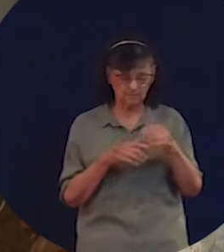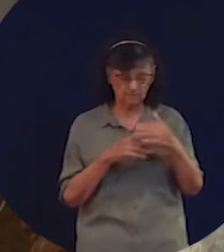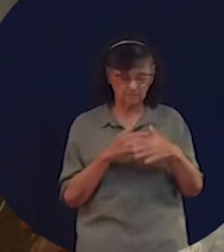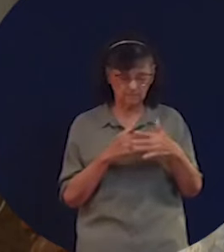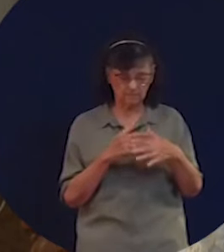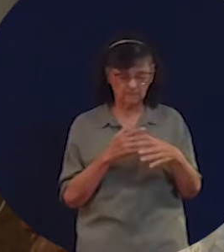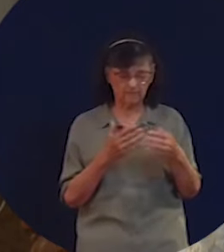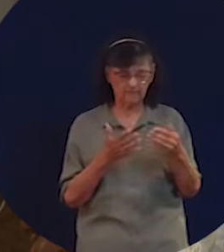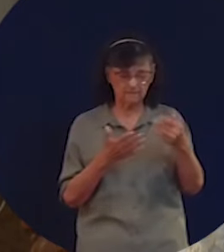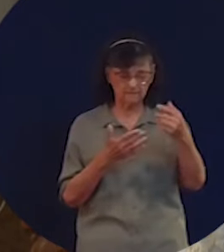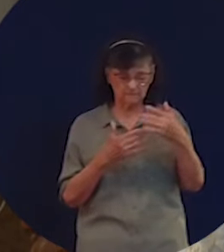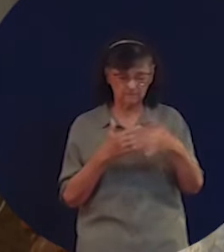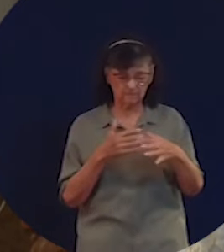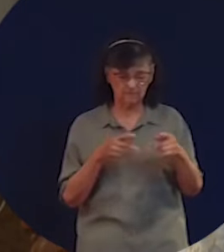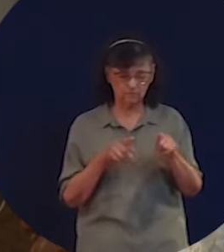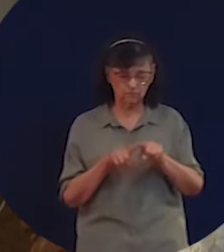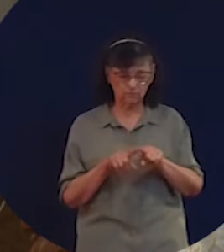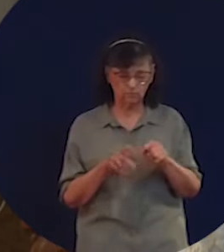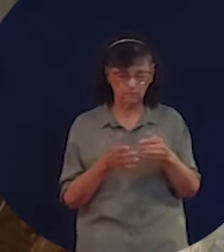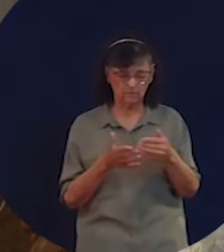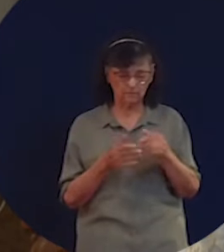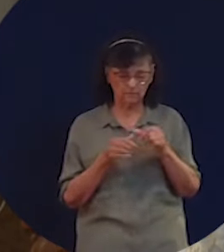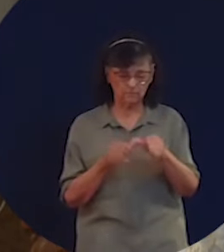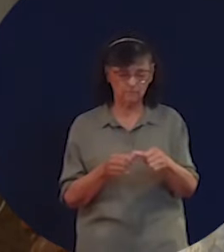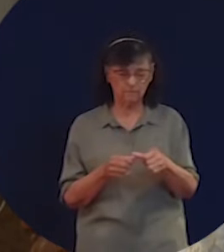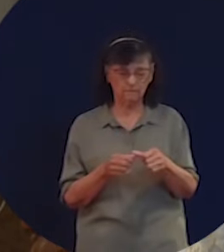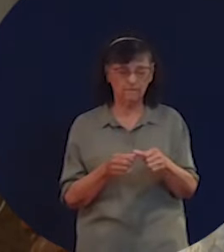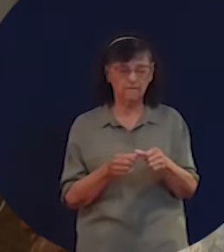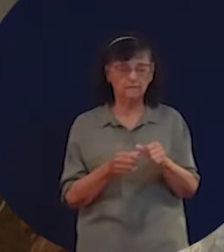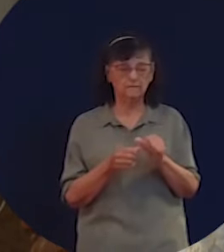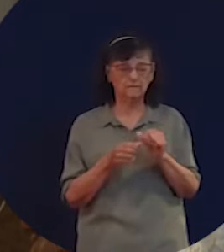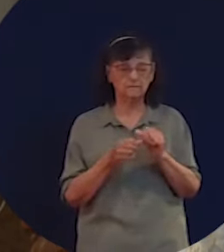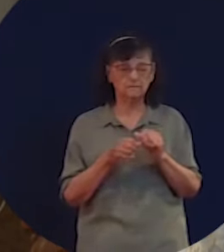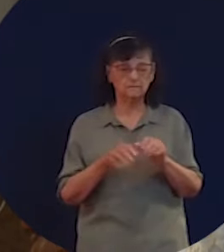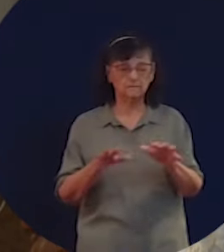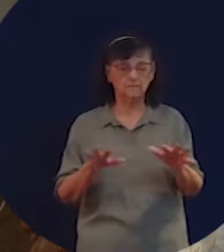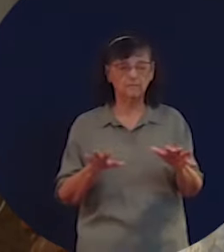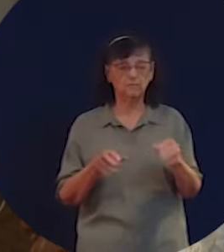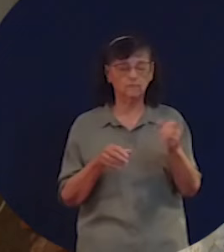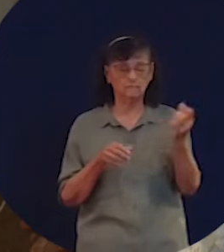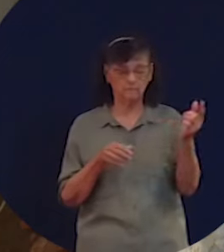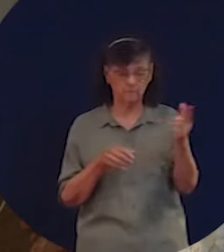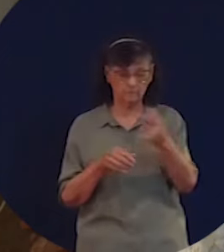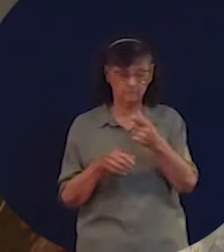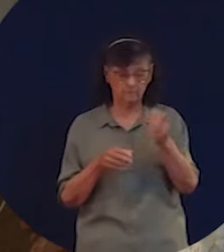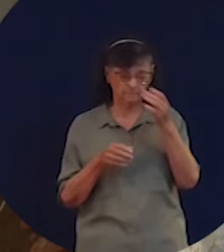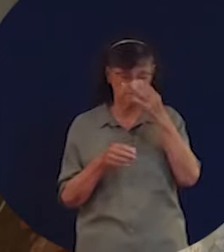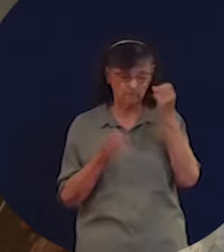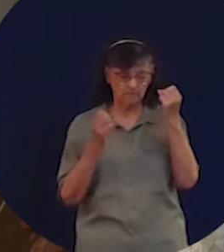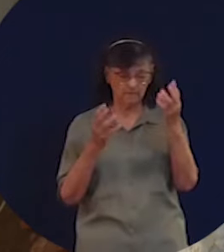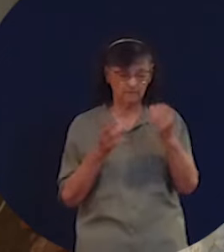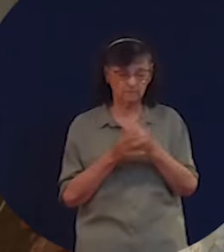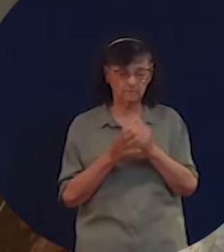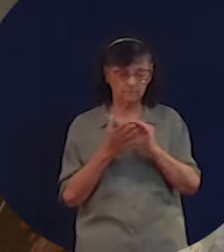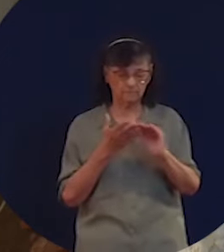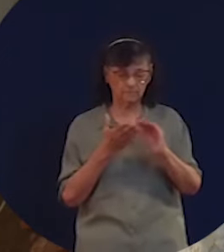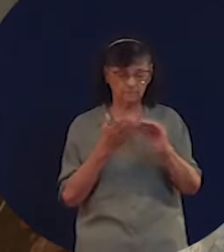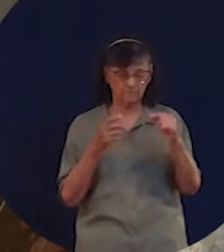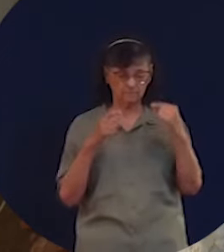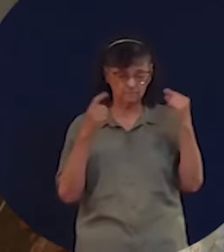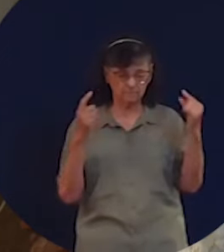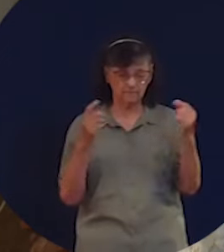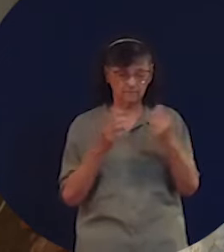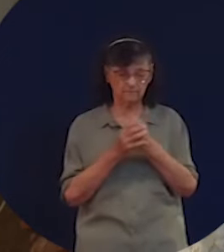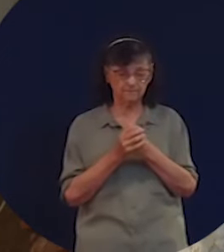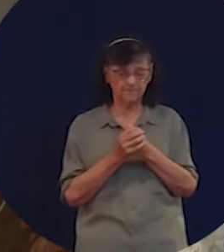sangre, sangre de la alianza nueva y eterna, que será derramada por ustedes y por muchos, para el perdón